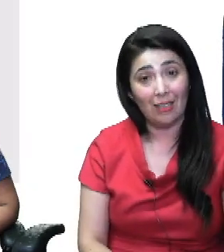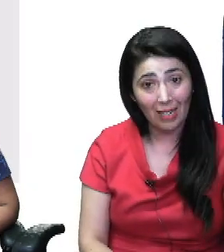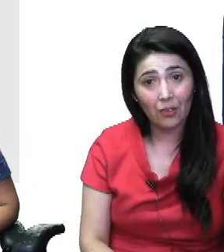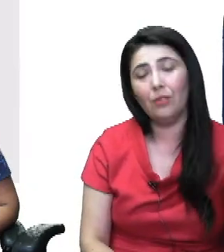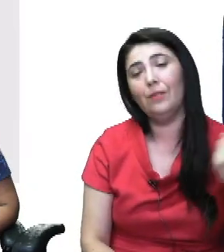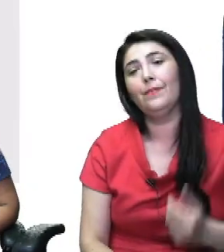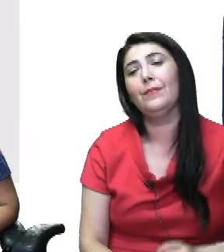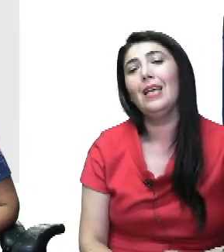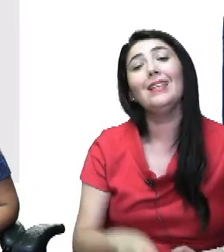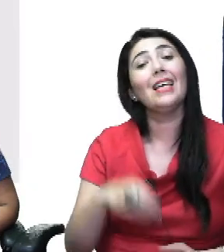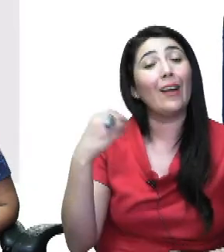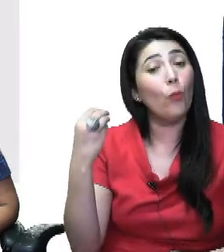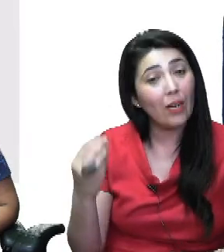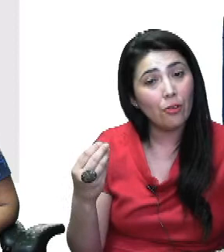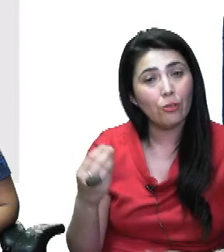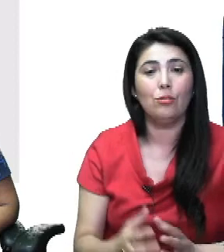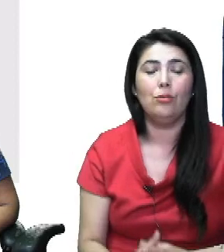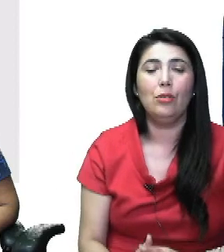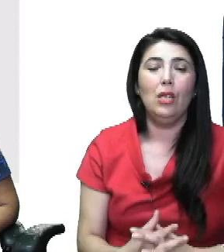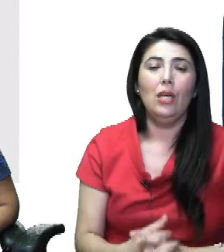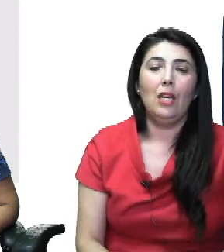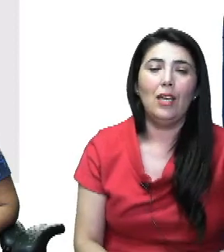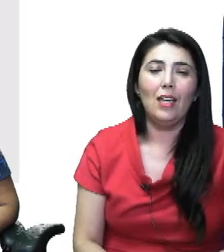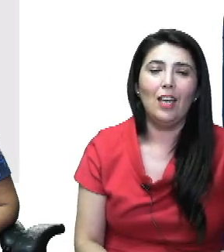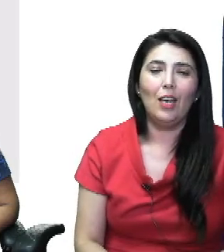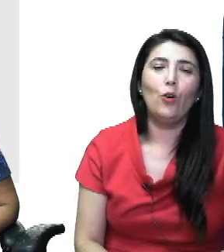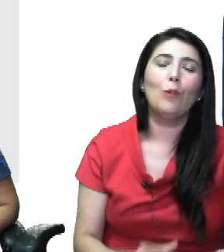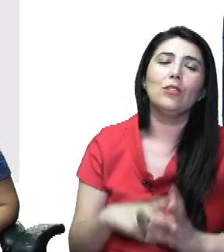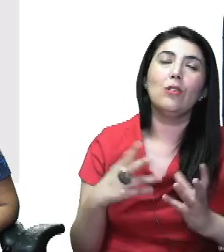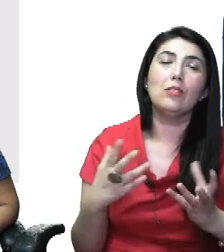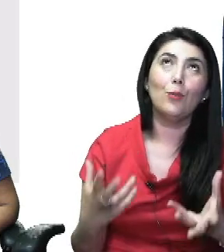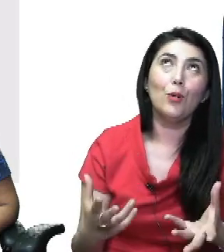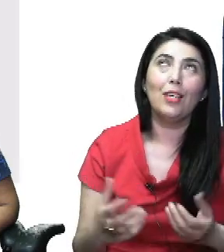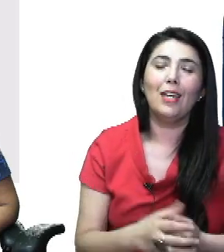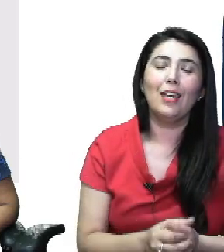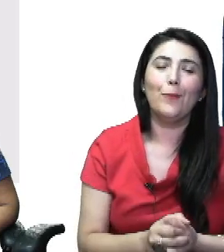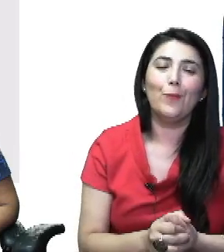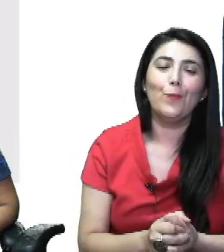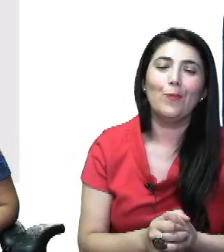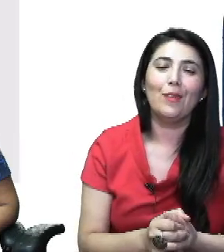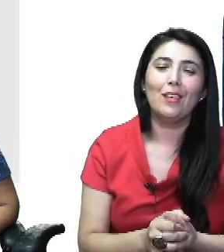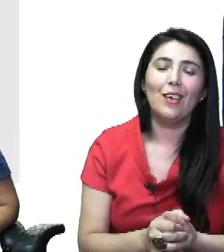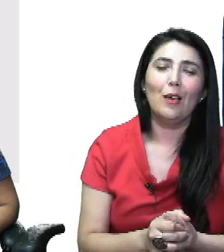de trabajo, de recuerdos. Los japoneses lo dicen muy